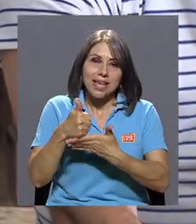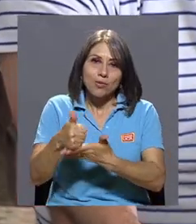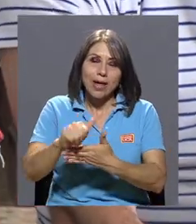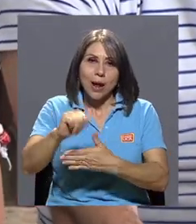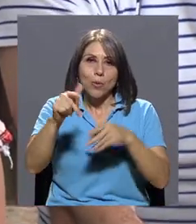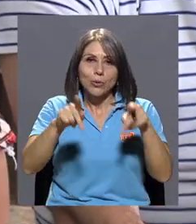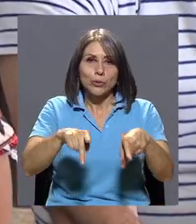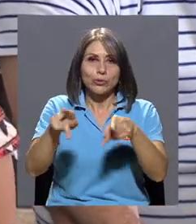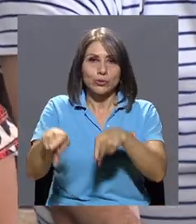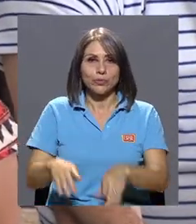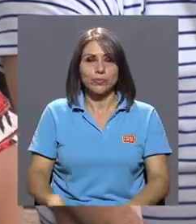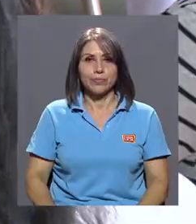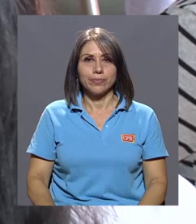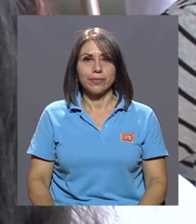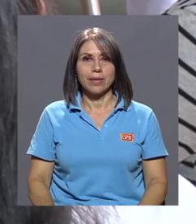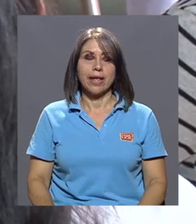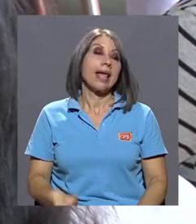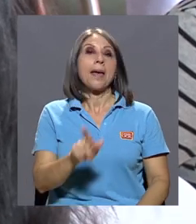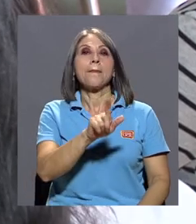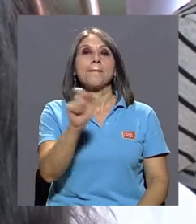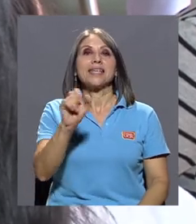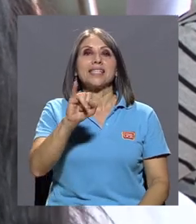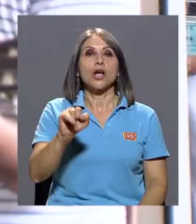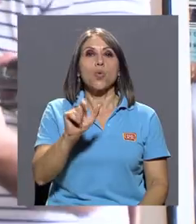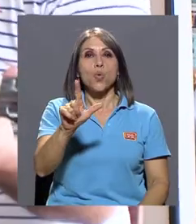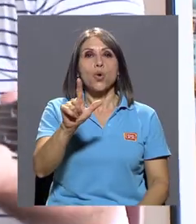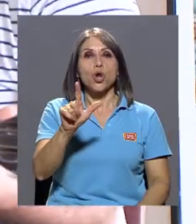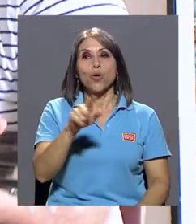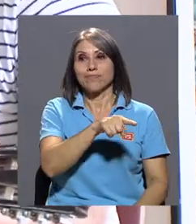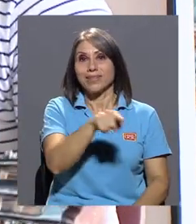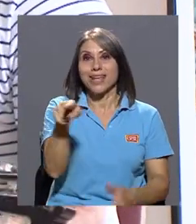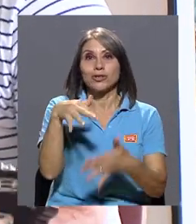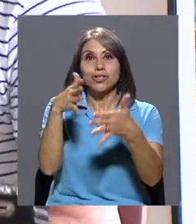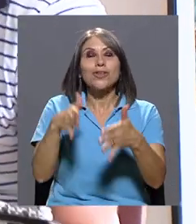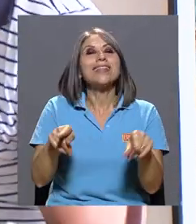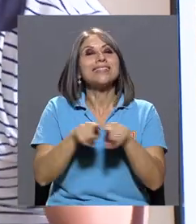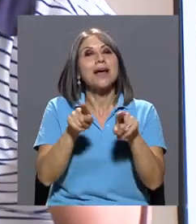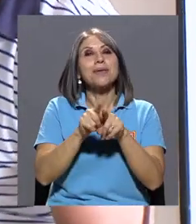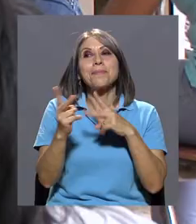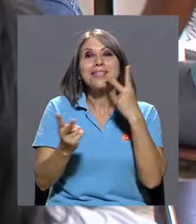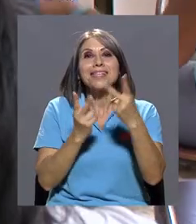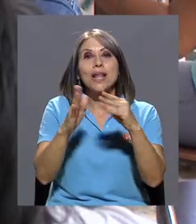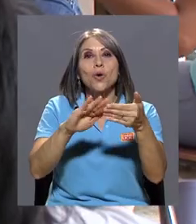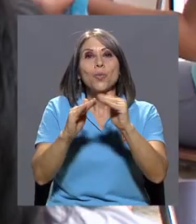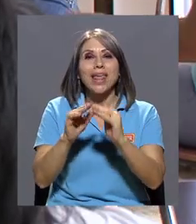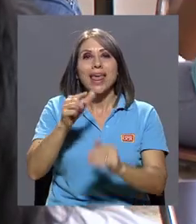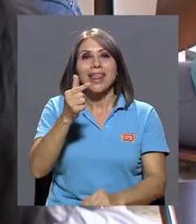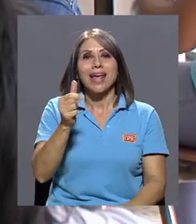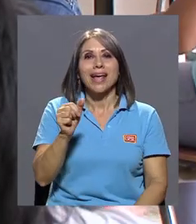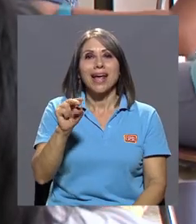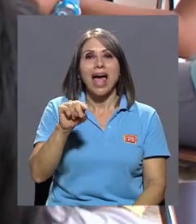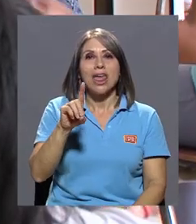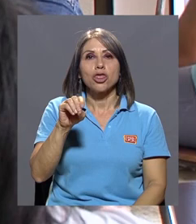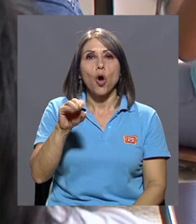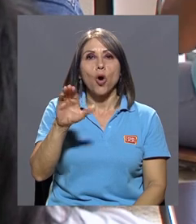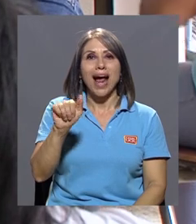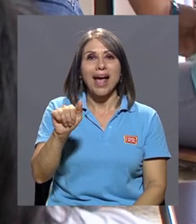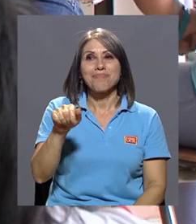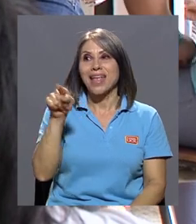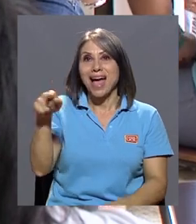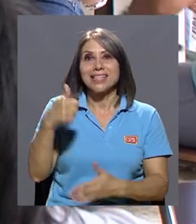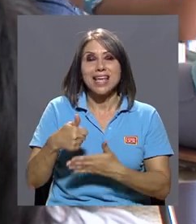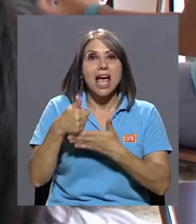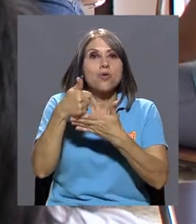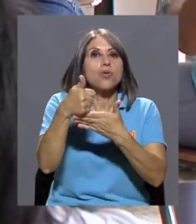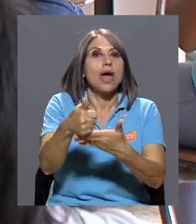ayudar a otros. Durante el mes de julio, los estudiantes también visitaron la comunidad de Gandoca. Allí